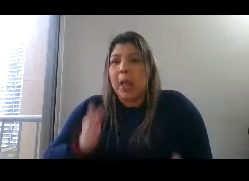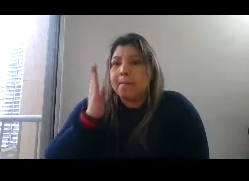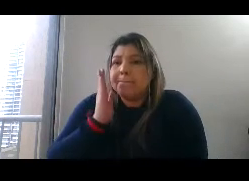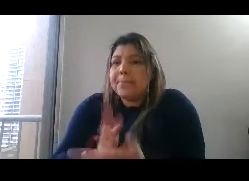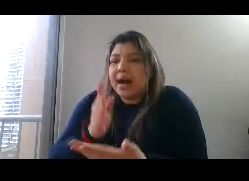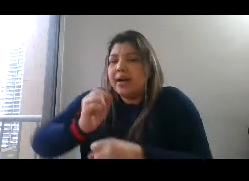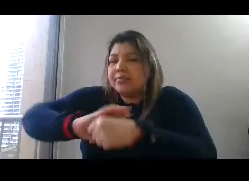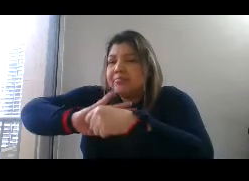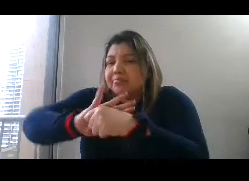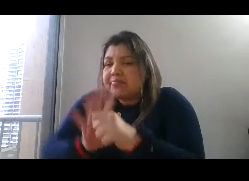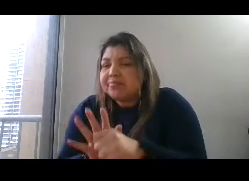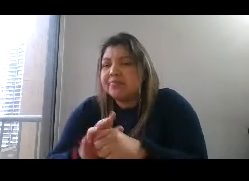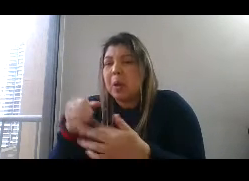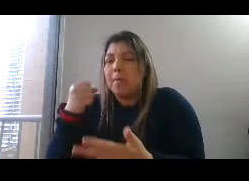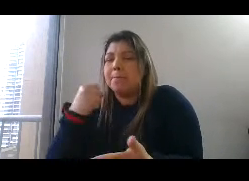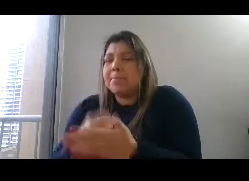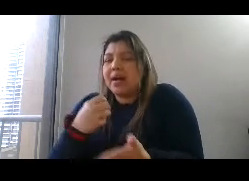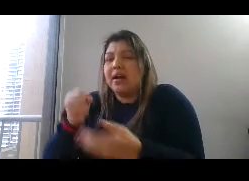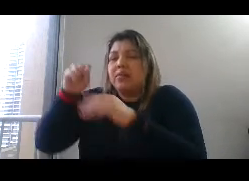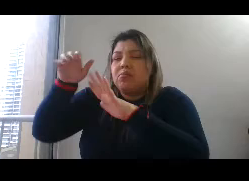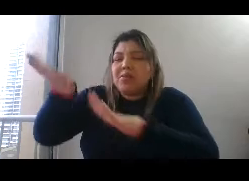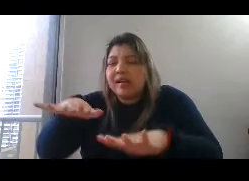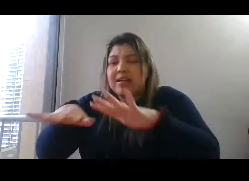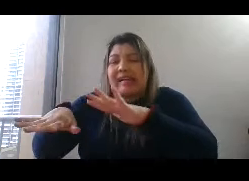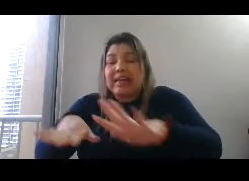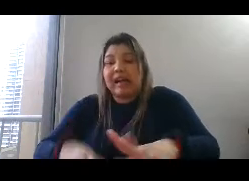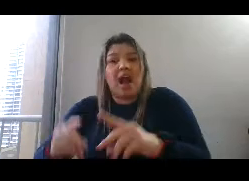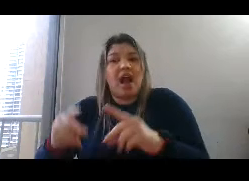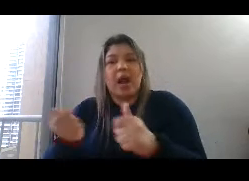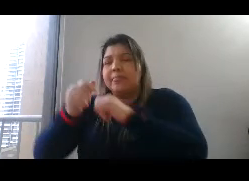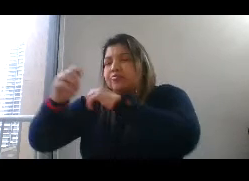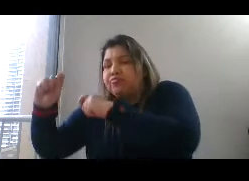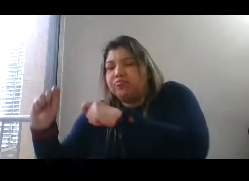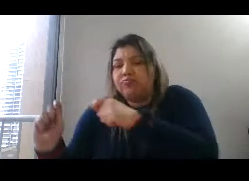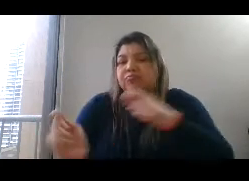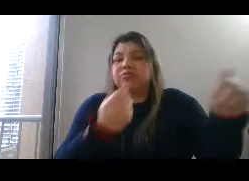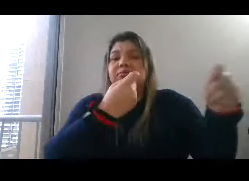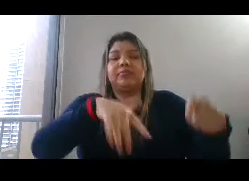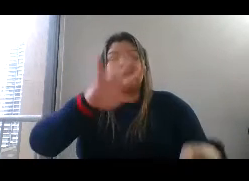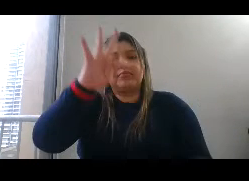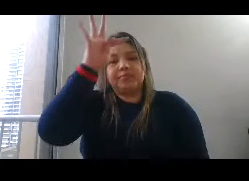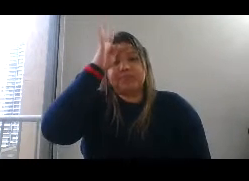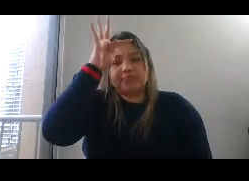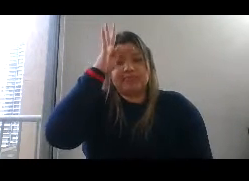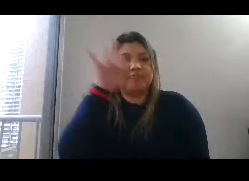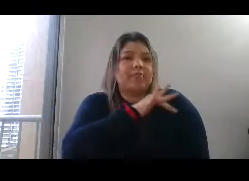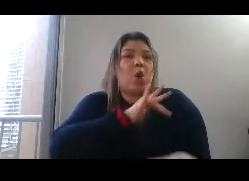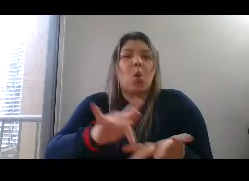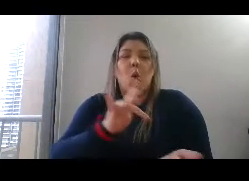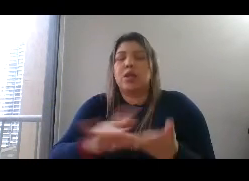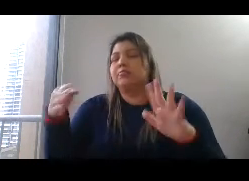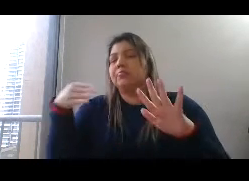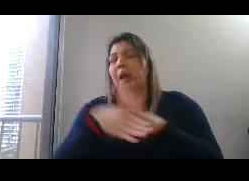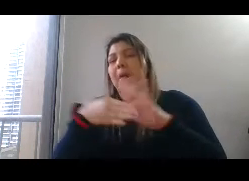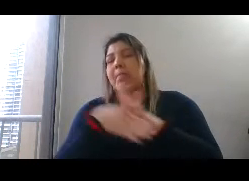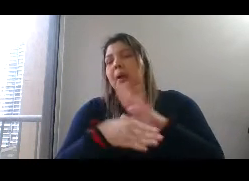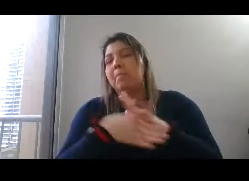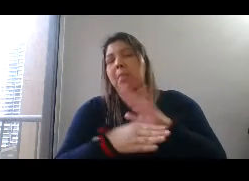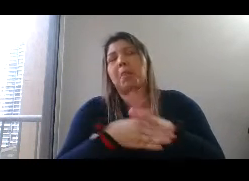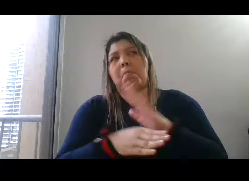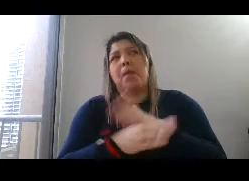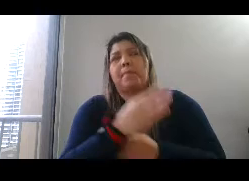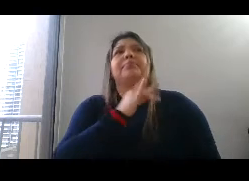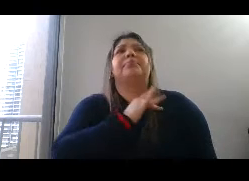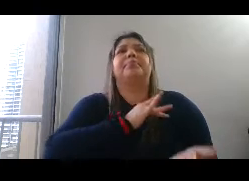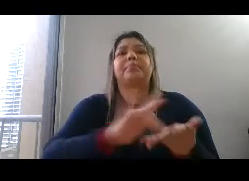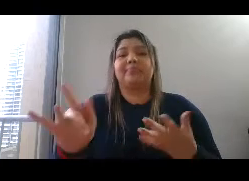esta atención de cualquier persona que se acerque a los servicios. De hecho, una de las recomendaciones que